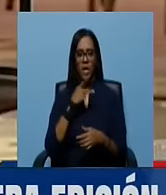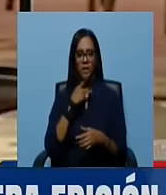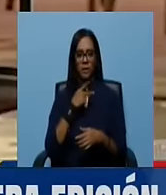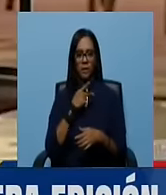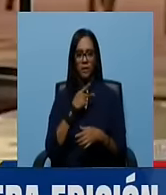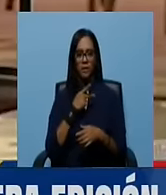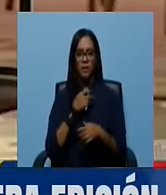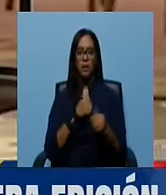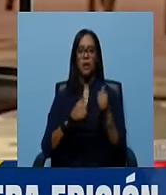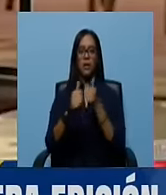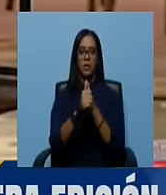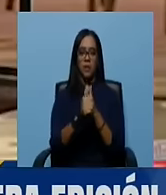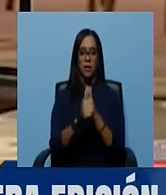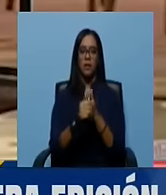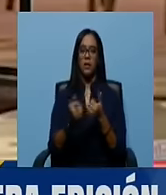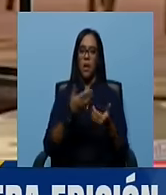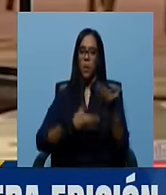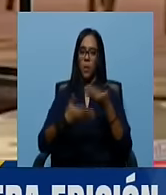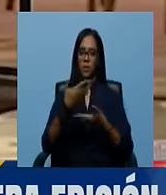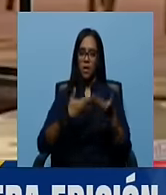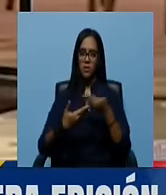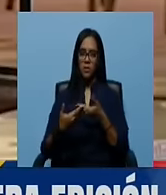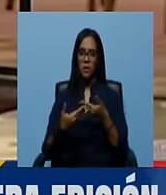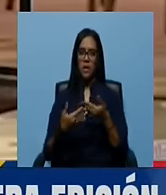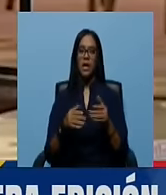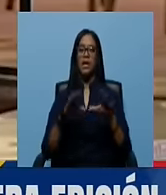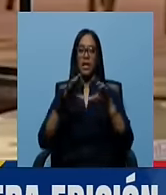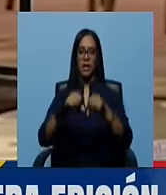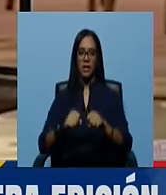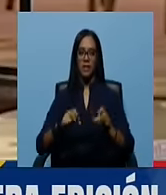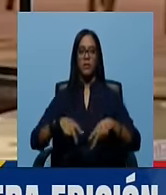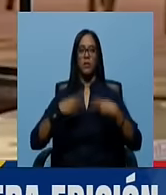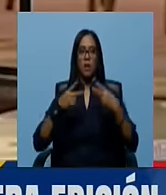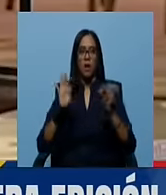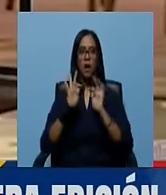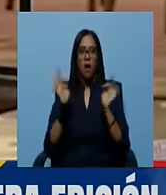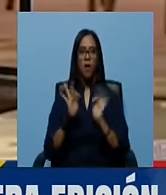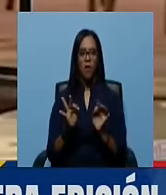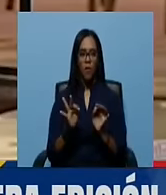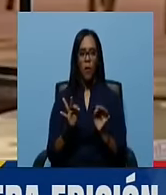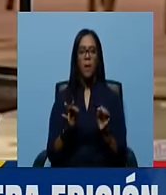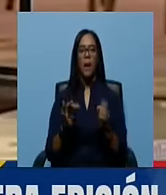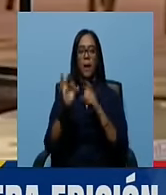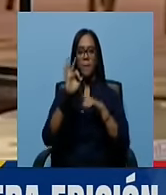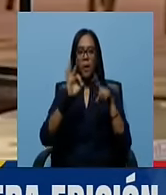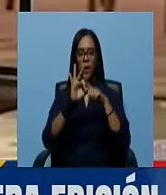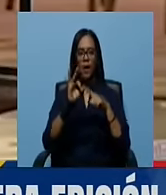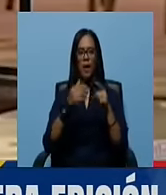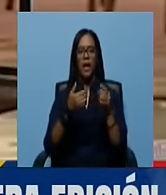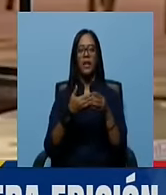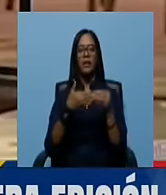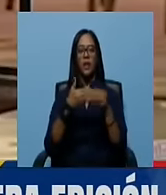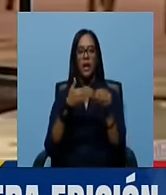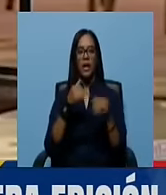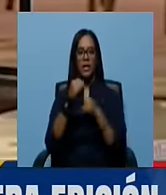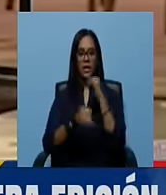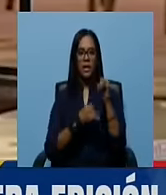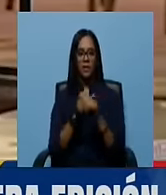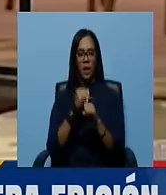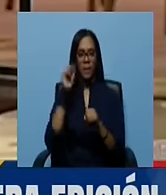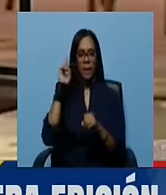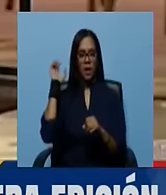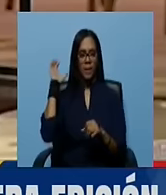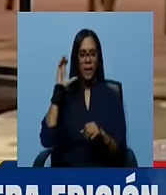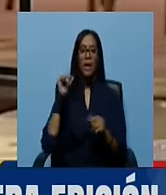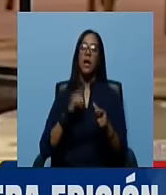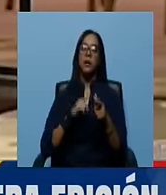de sustitución de importaciones y de captación de nuevas fuentes de riqueza monetaria en divisa internacional para el país.